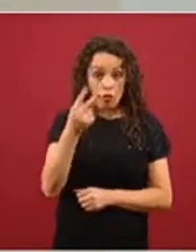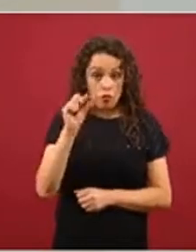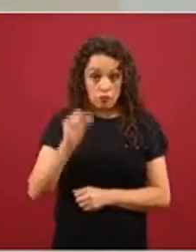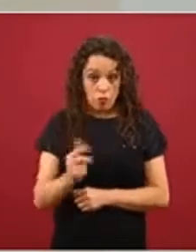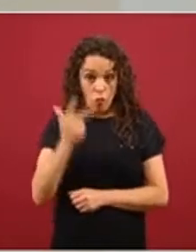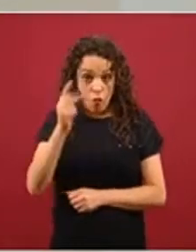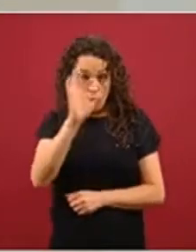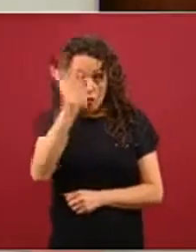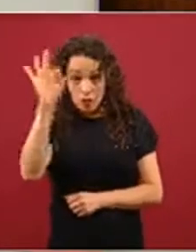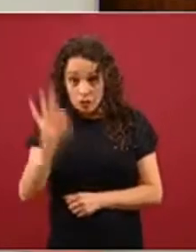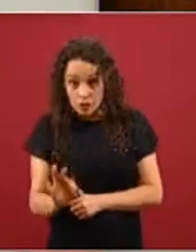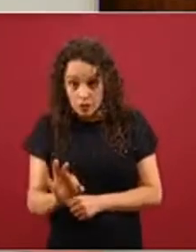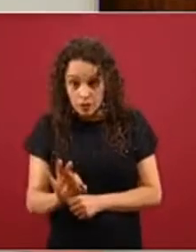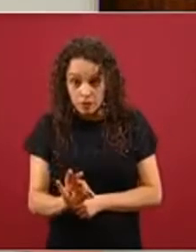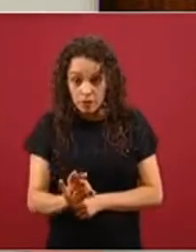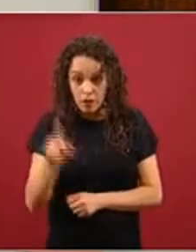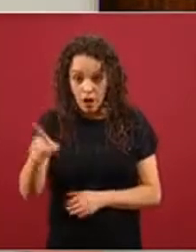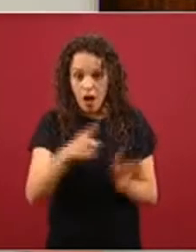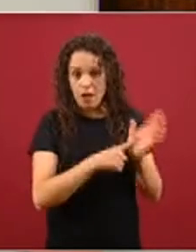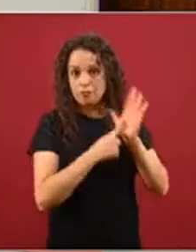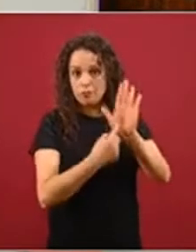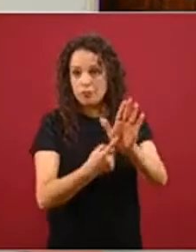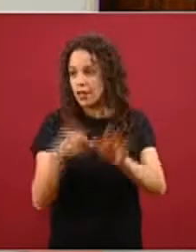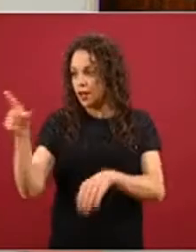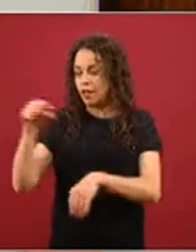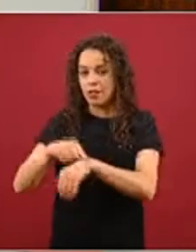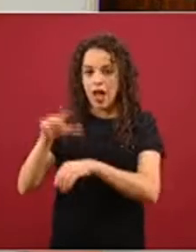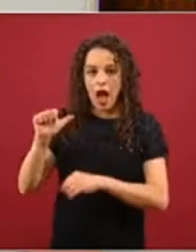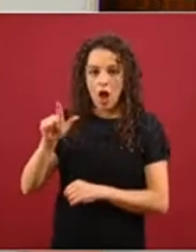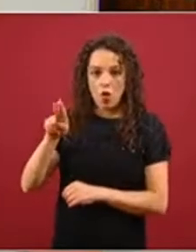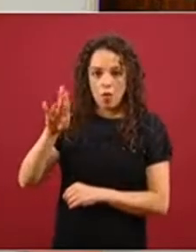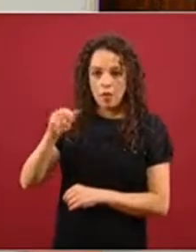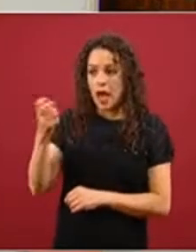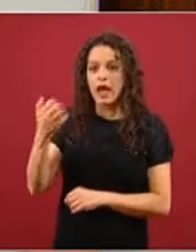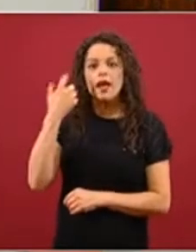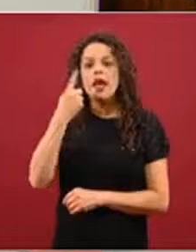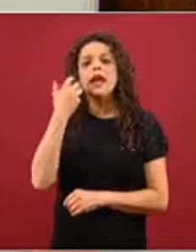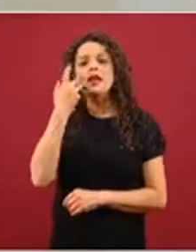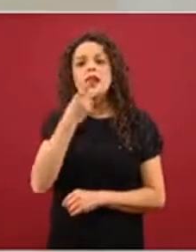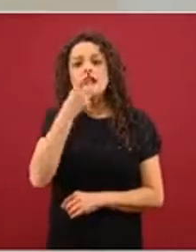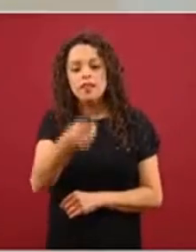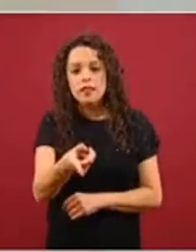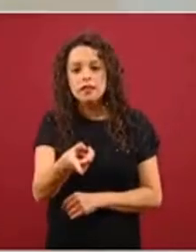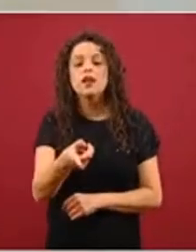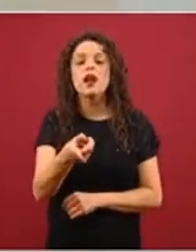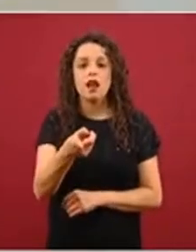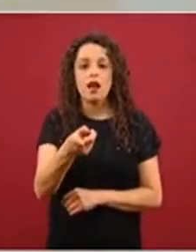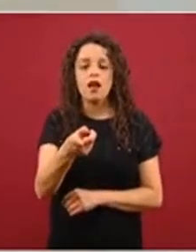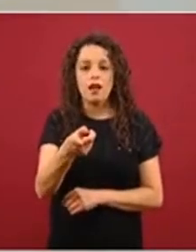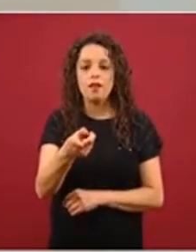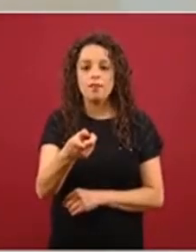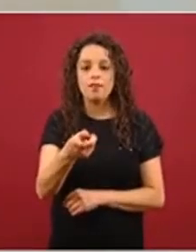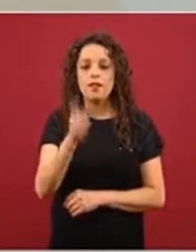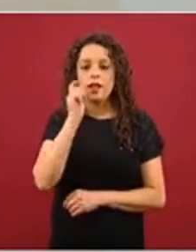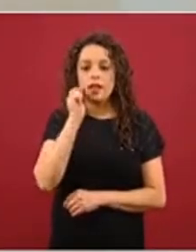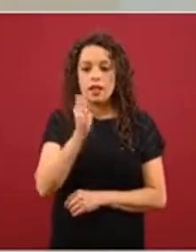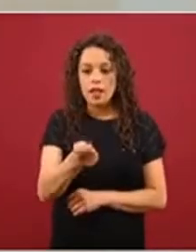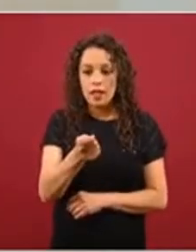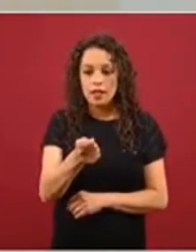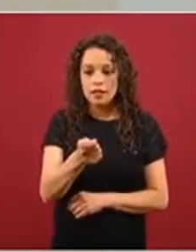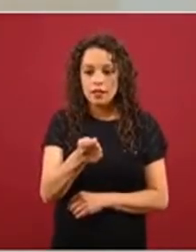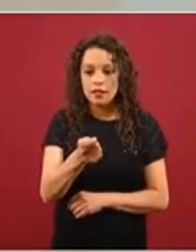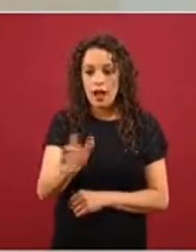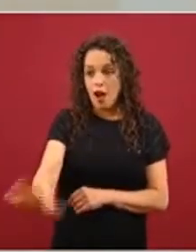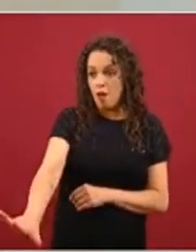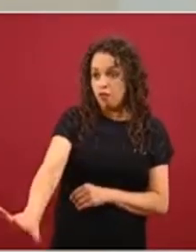lo que presentó el doctor Alomía. ¿Qué significa? Que tengamos un porcentaje de cambio menor, que la velocidad de